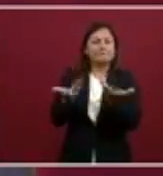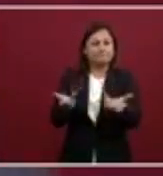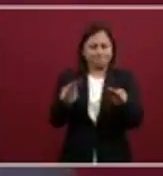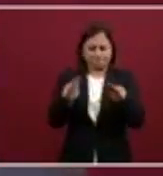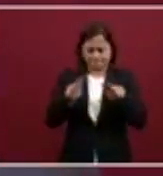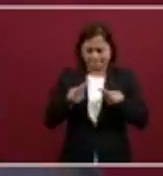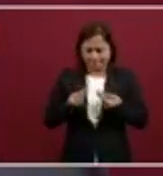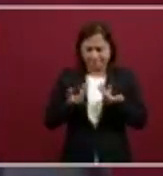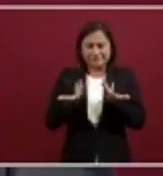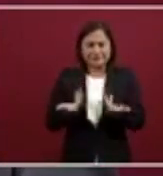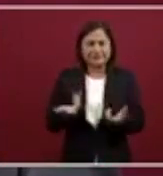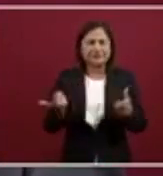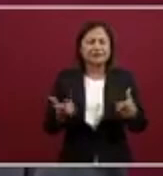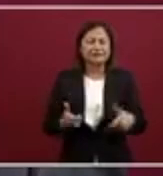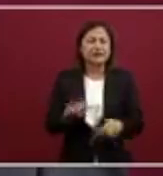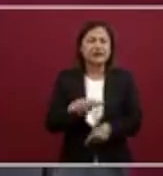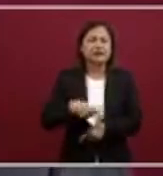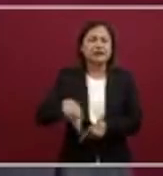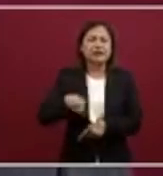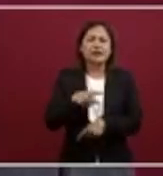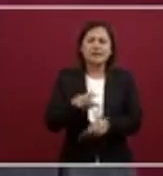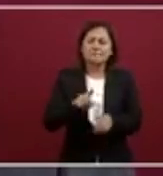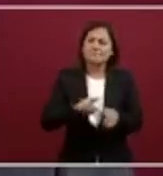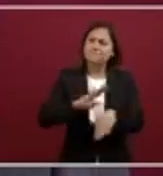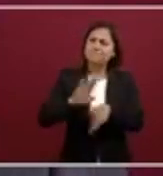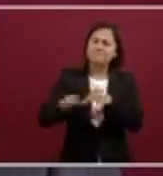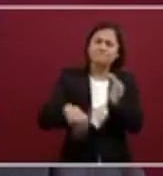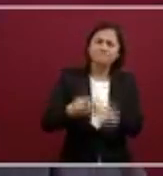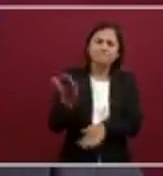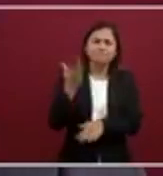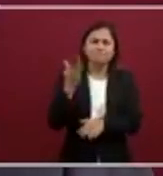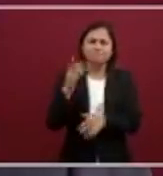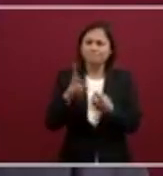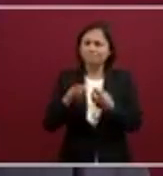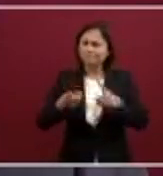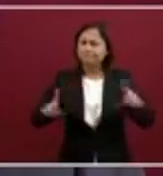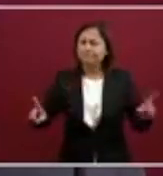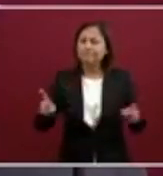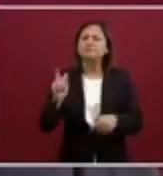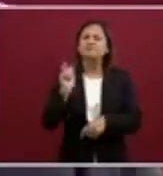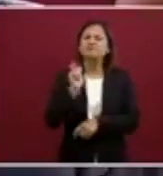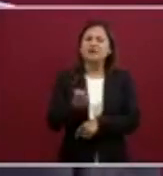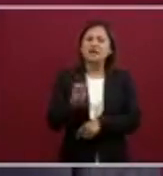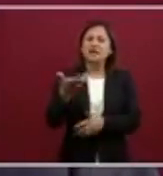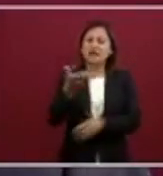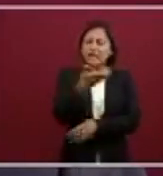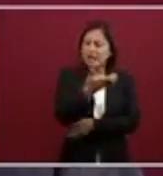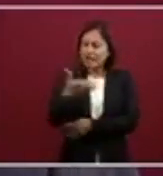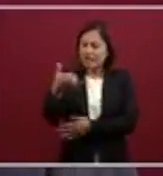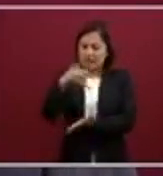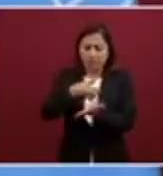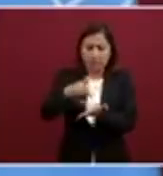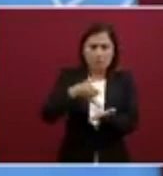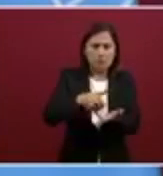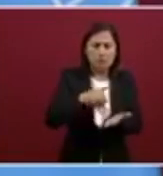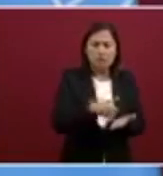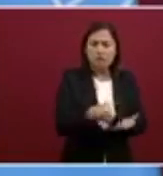muchas posibilidades de desarrollo. Es producción, es creación de empleo,